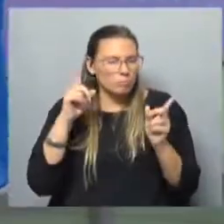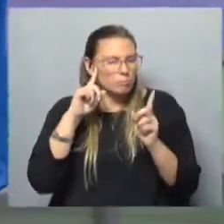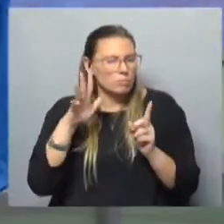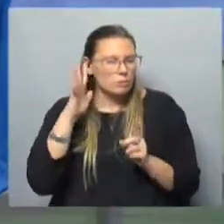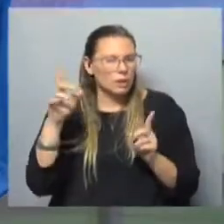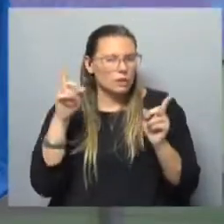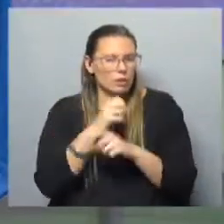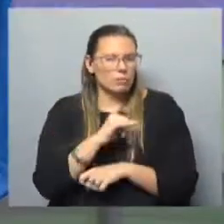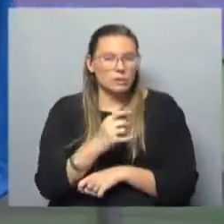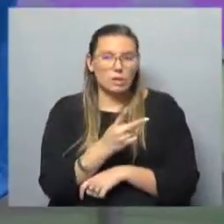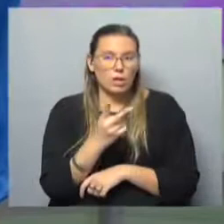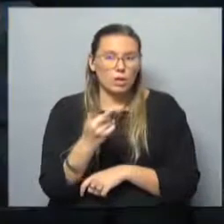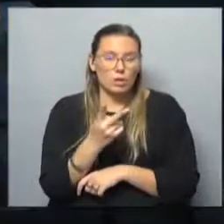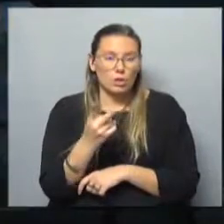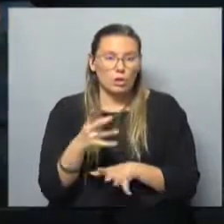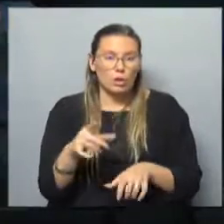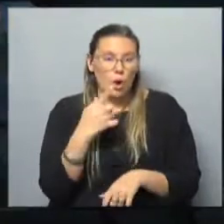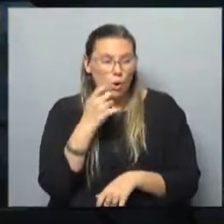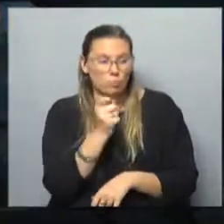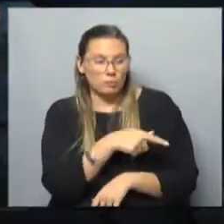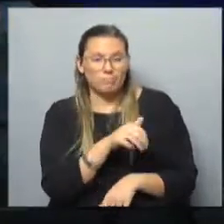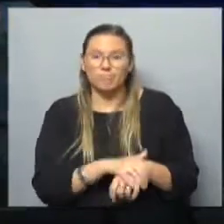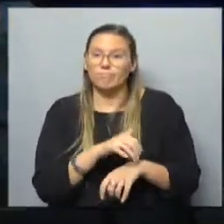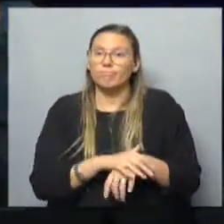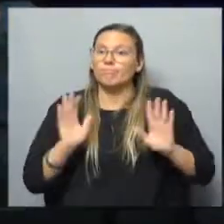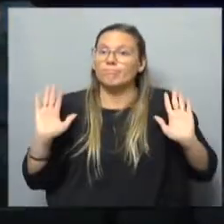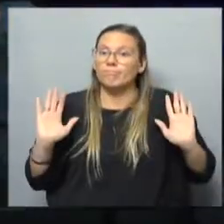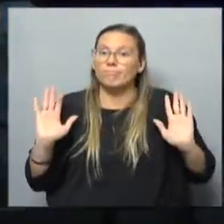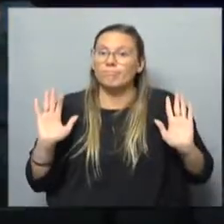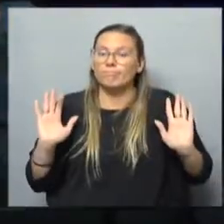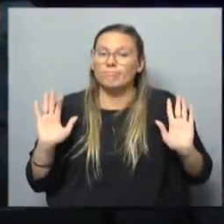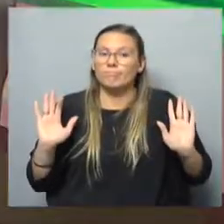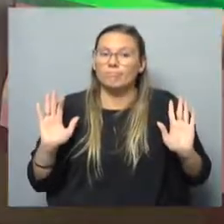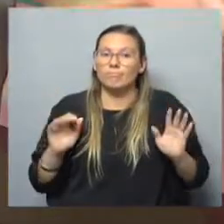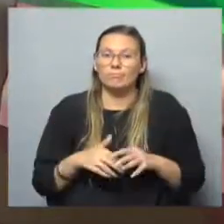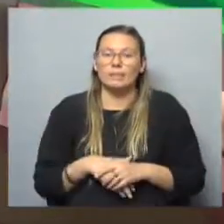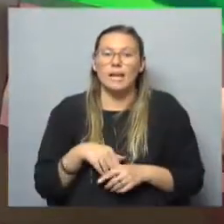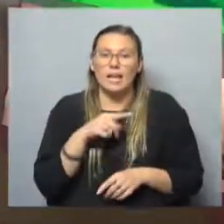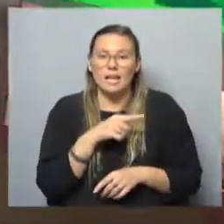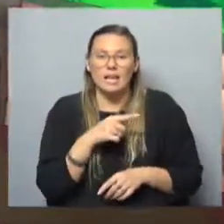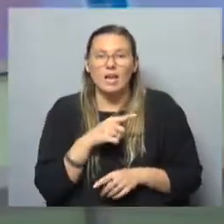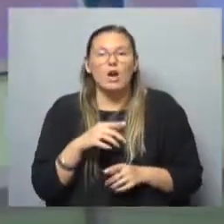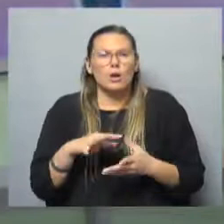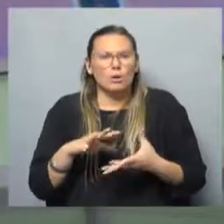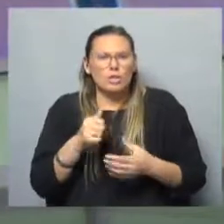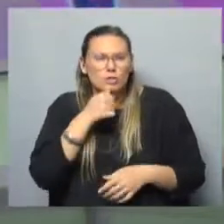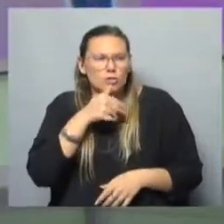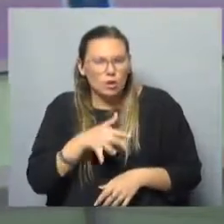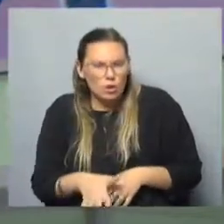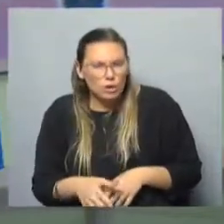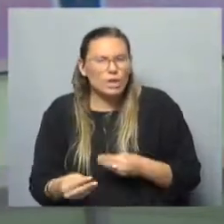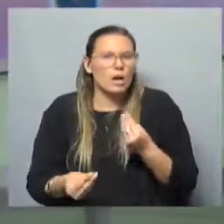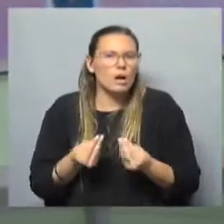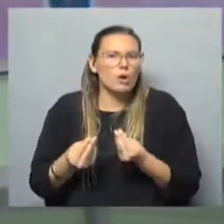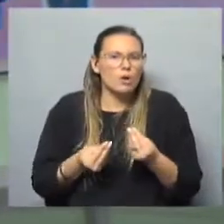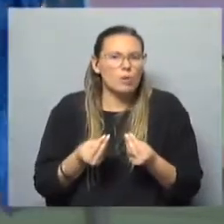¿no? Fue el hombre que eligió. Ah, fue él. El hombre eligió. Con tanto recorrido, no sé,